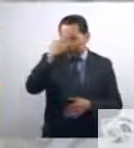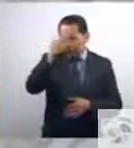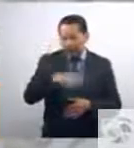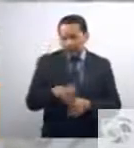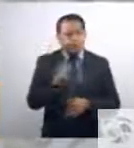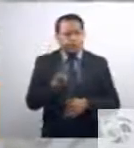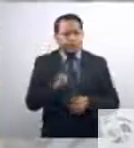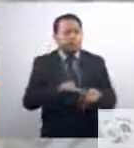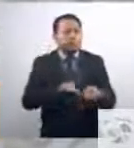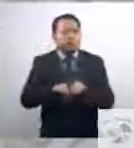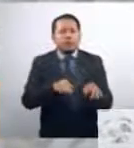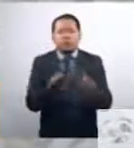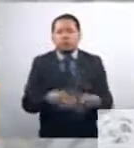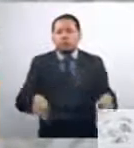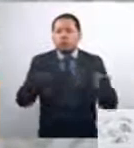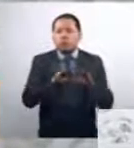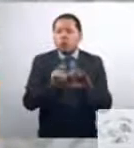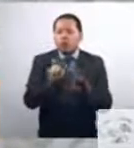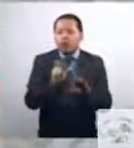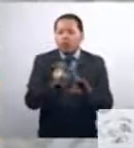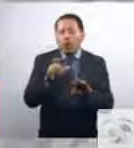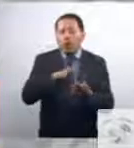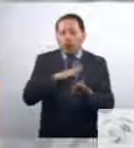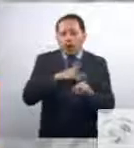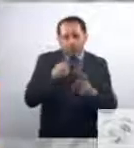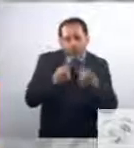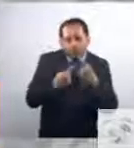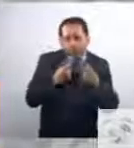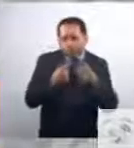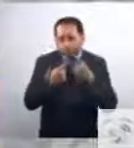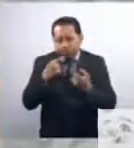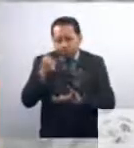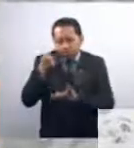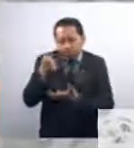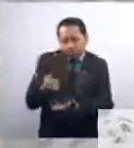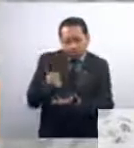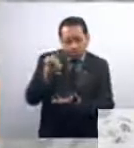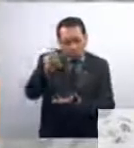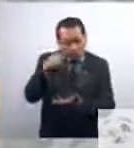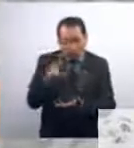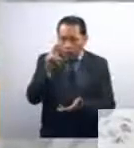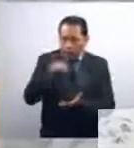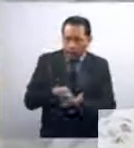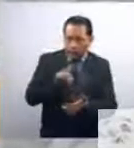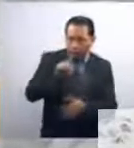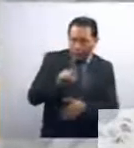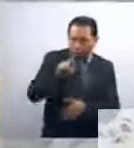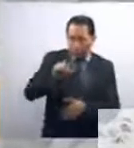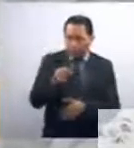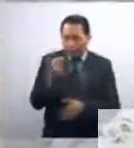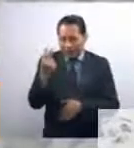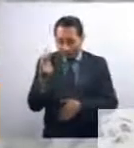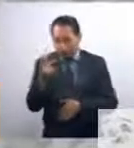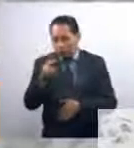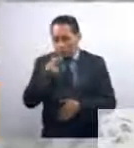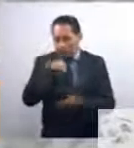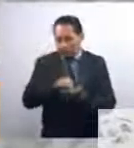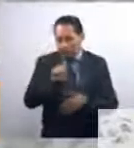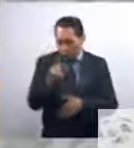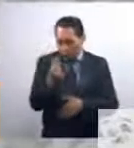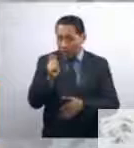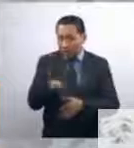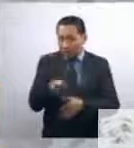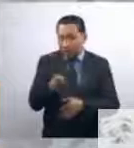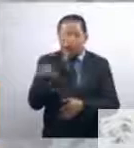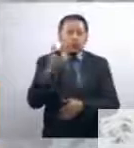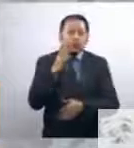importante, en las discusiones del presupuesto del 2020 y del 2021 que se registraron en la Cámara de Diputados, se buscó